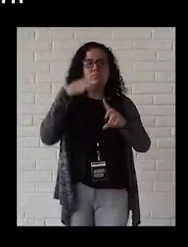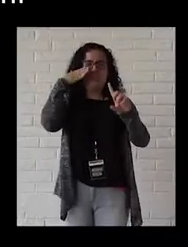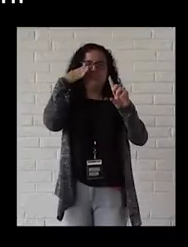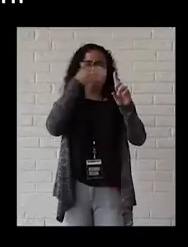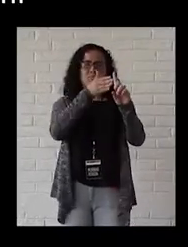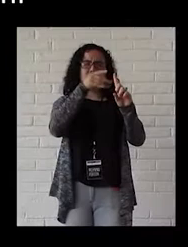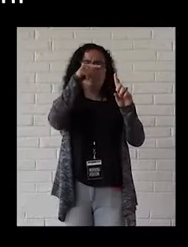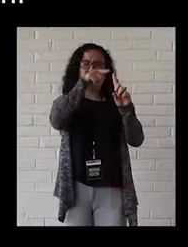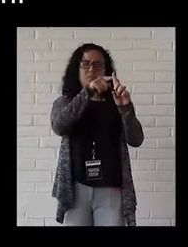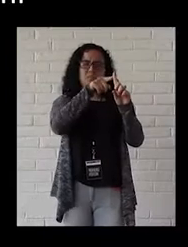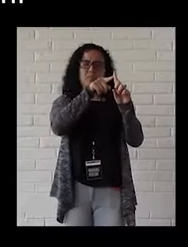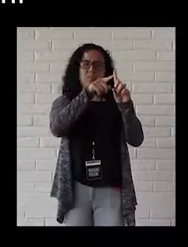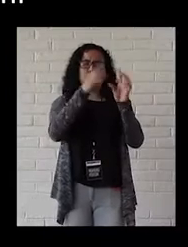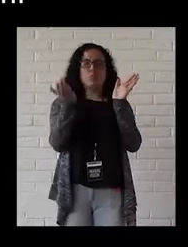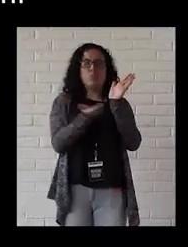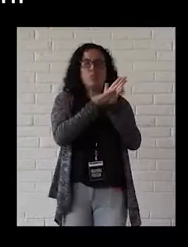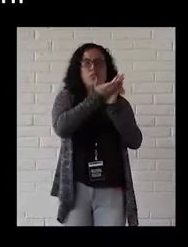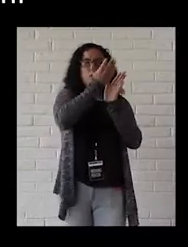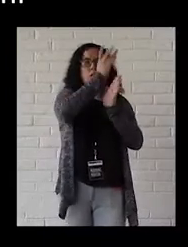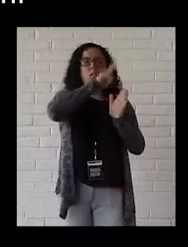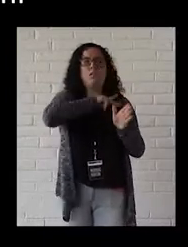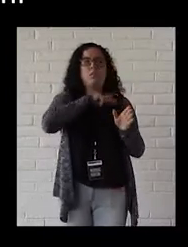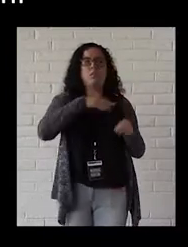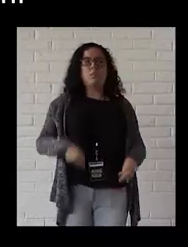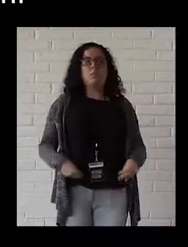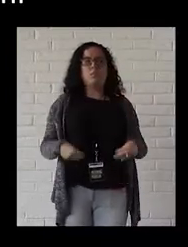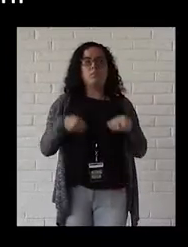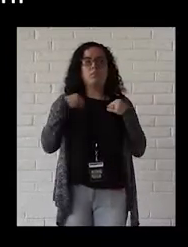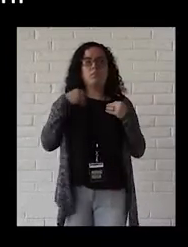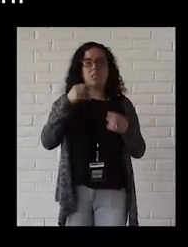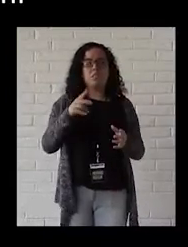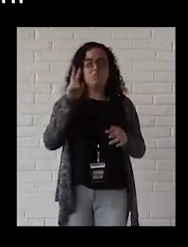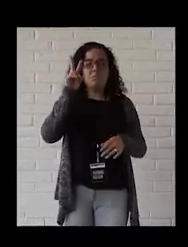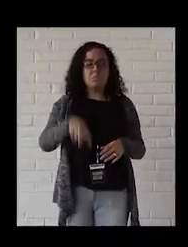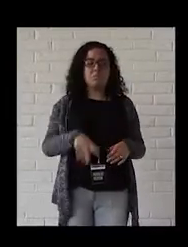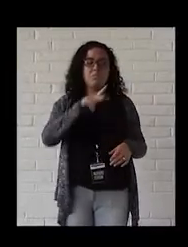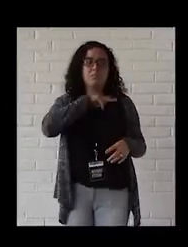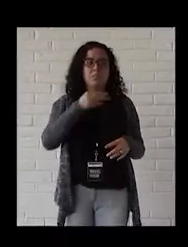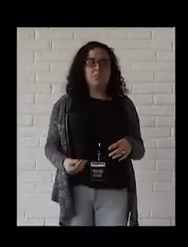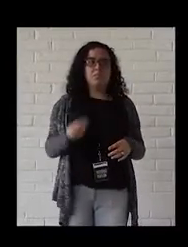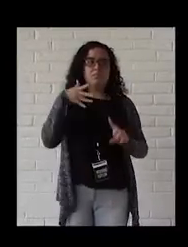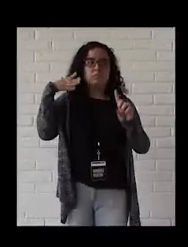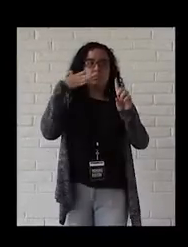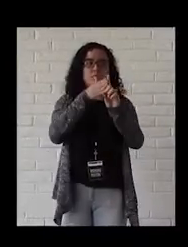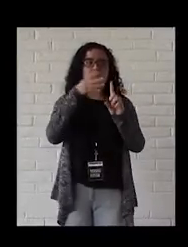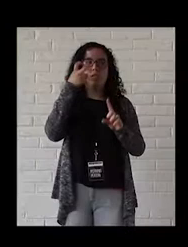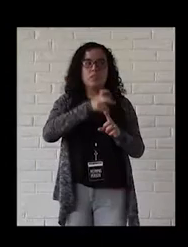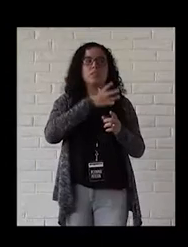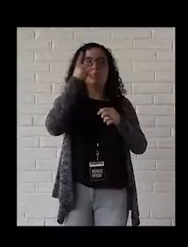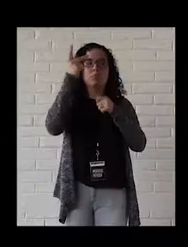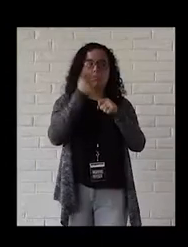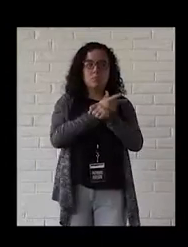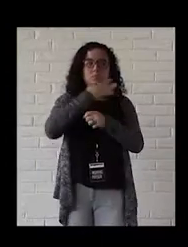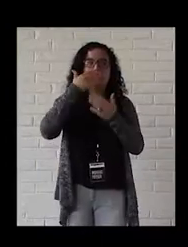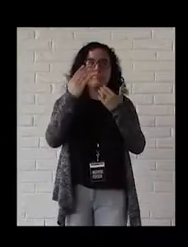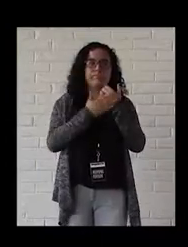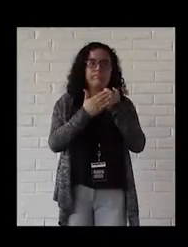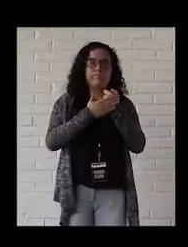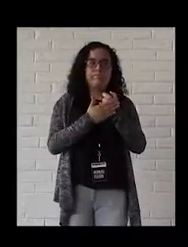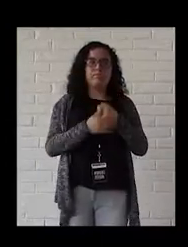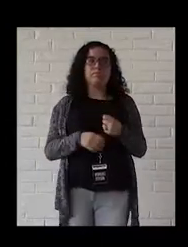es como es el arquitecto de mi realidad. Ya que lo que yo sé, que yo me enfoque, es lo que va a suceder.